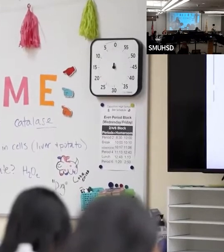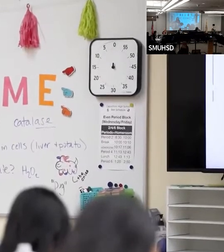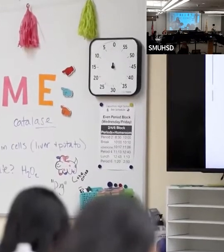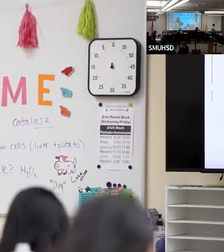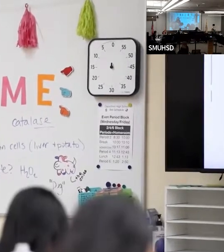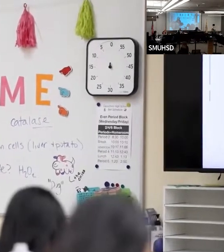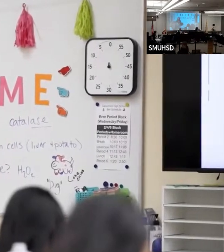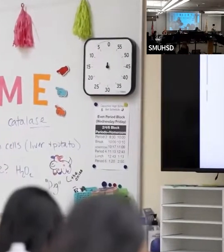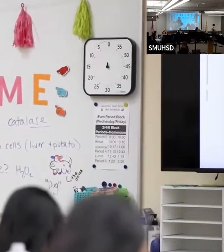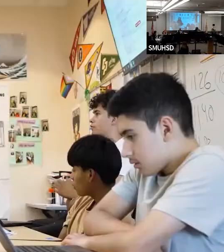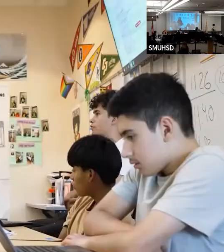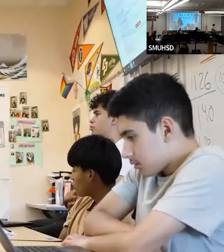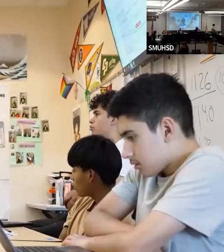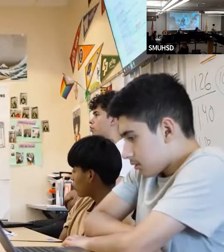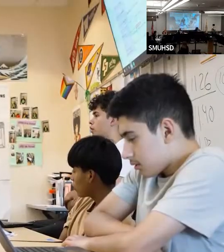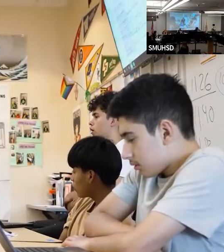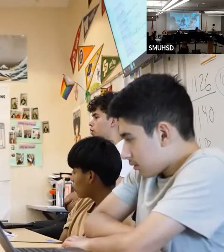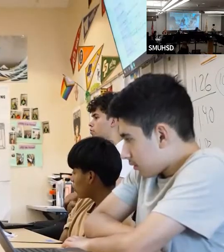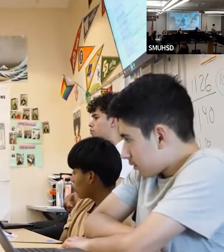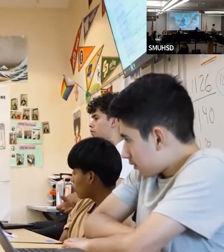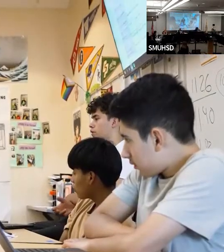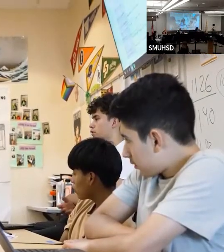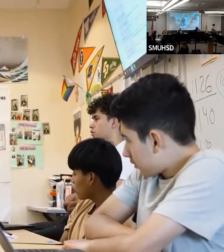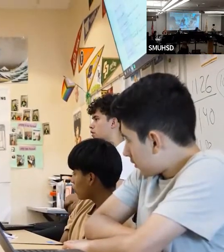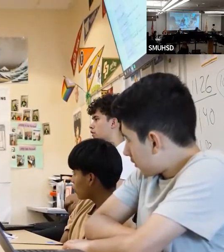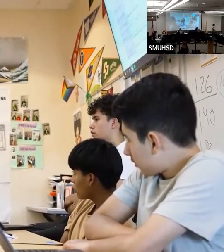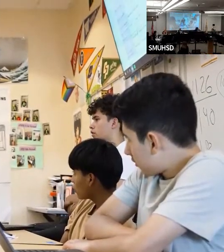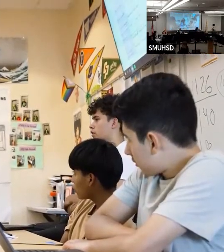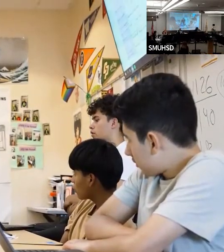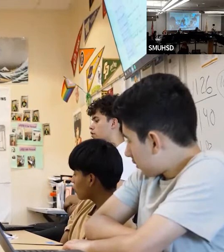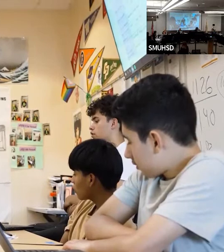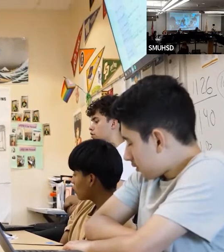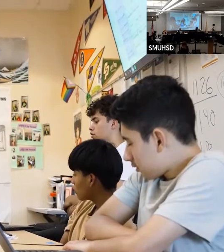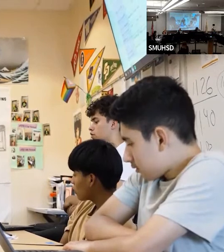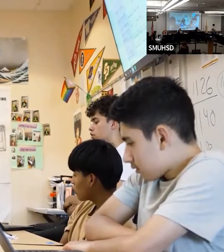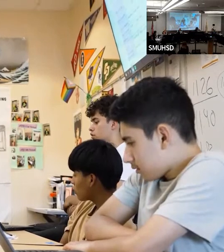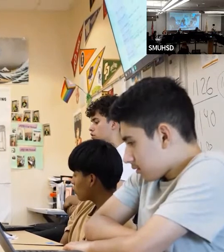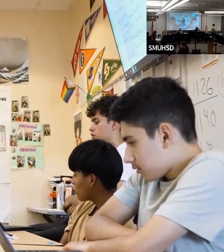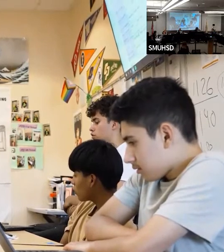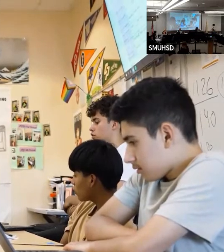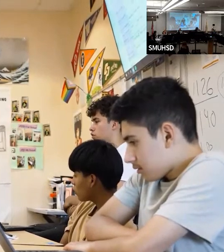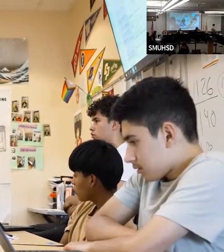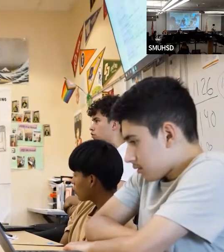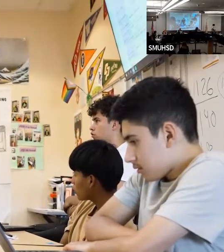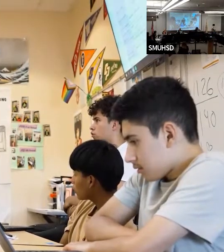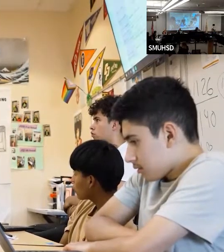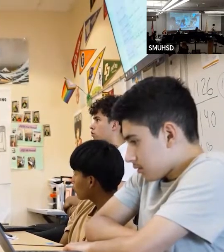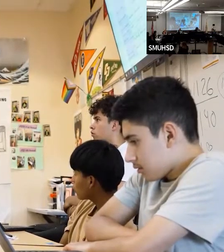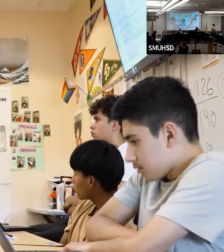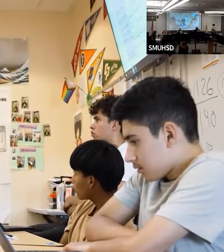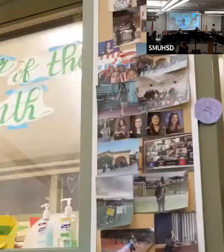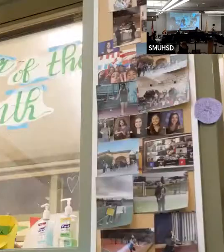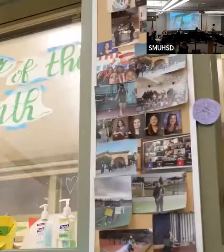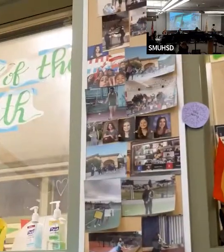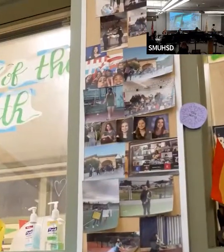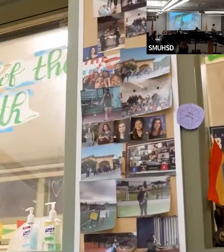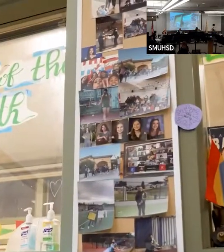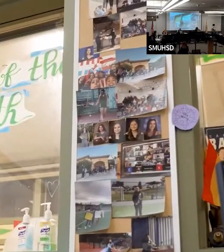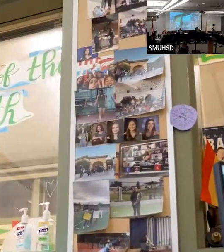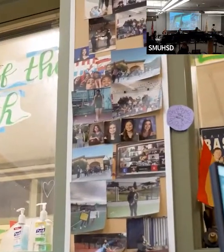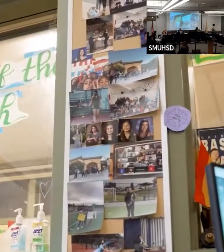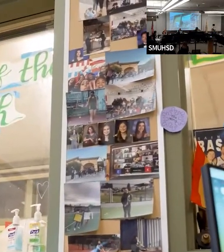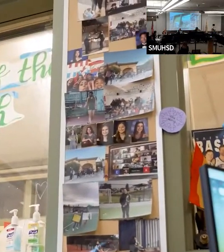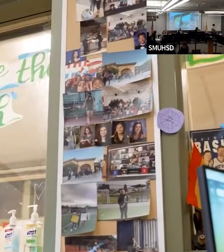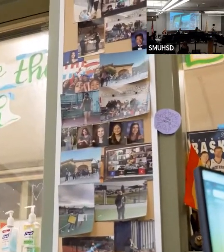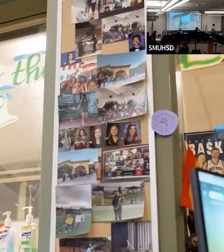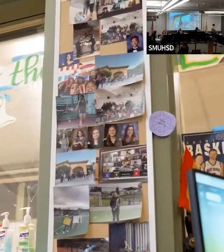en mis maestras y maestros y me siento a gusto hablando con ellos. Cappuccino ofrece muchas otras